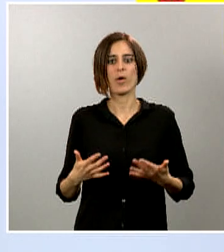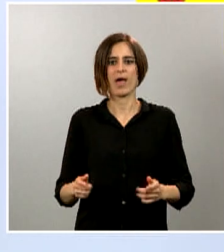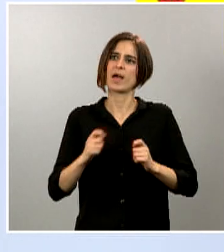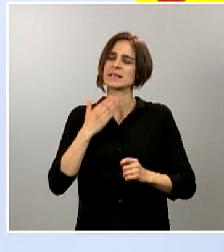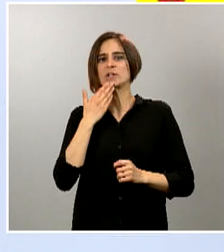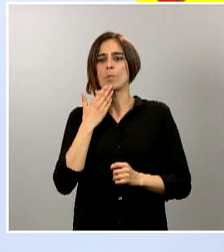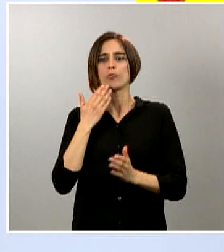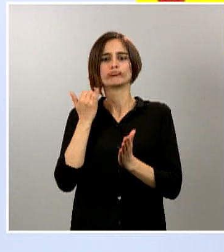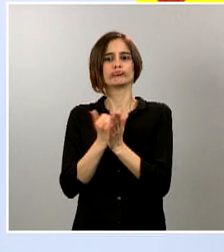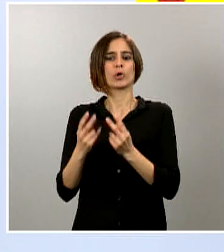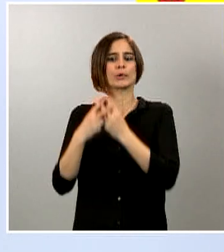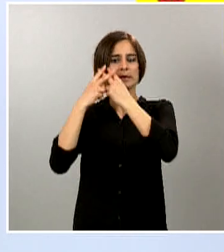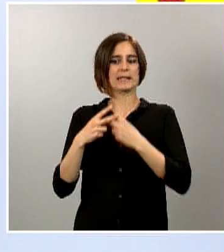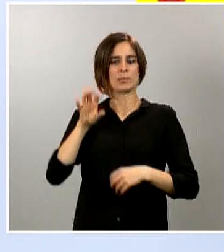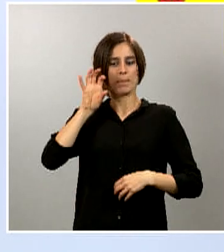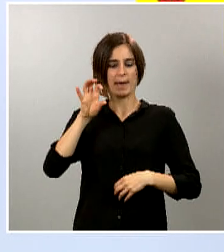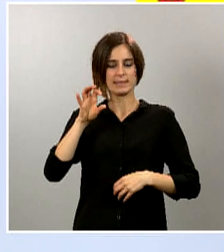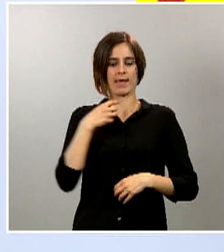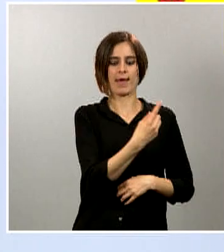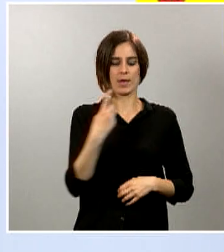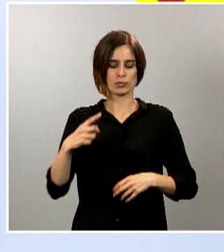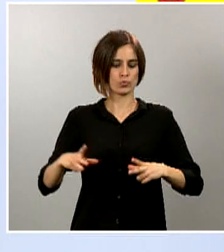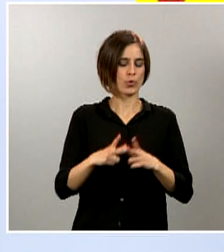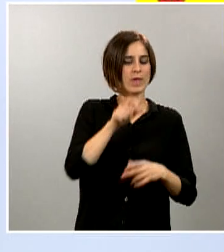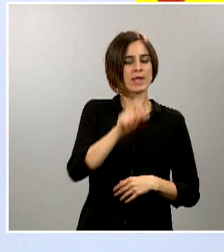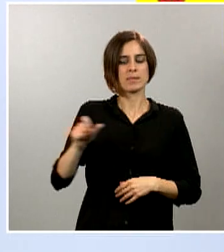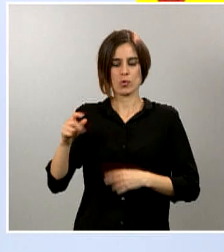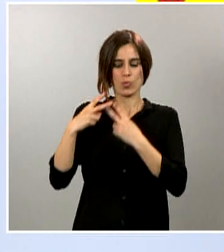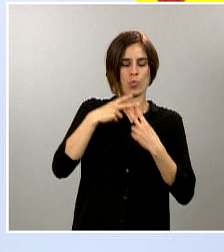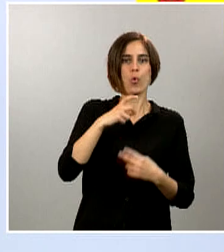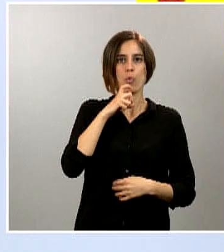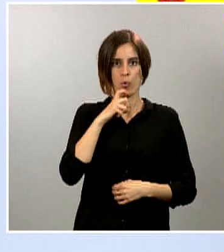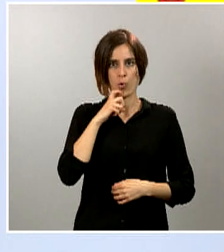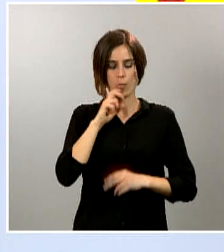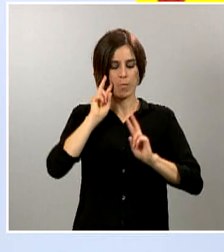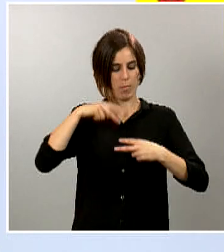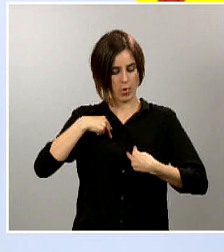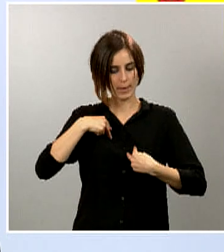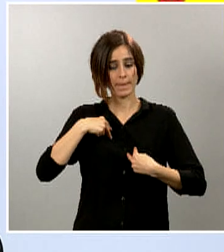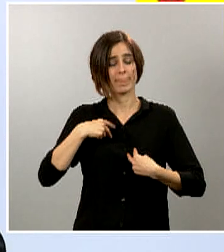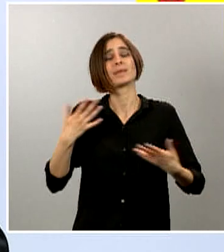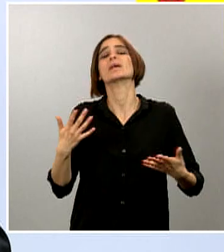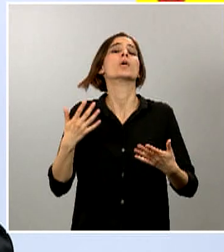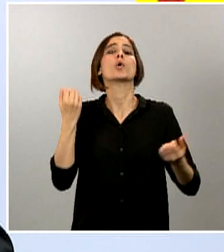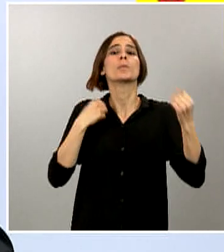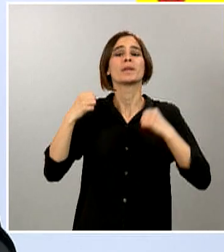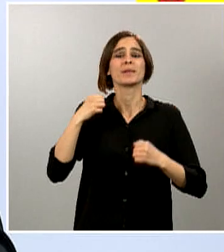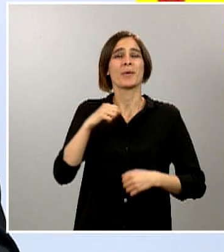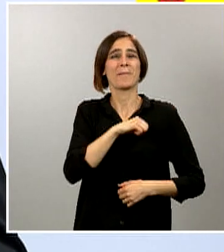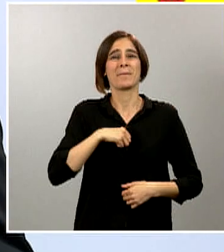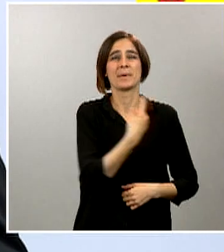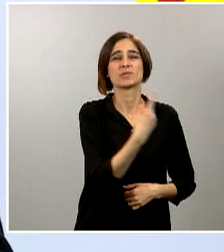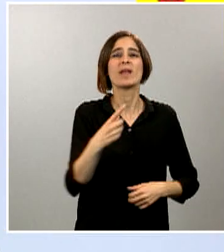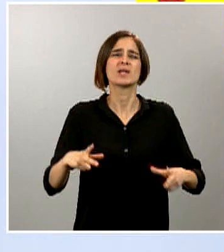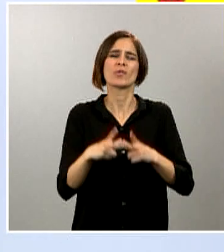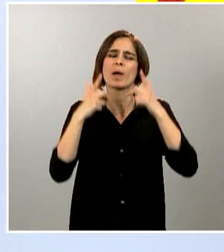como individuos, y cambiará muchos aspectos de nuestro comportamiento personal y como sociedad. El trabajo del Gobierno en